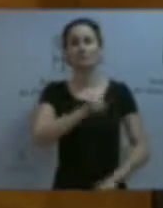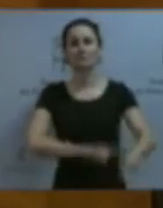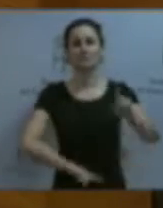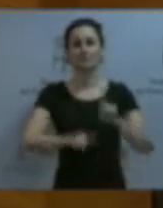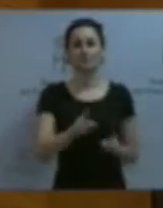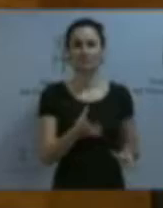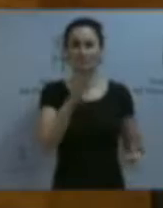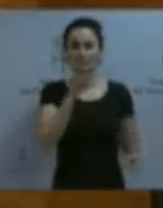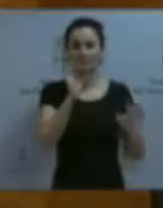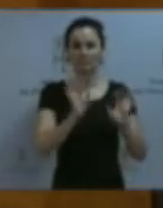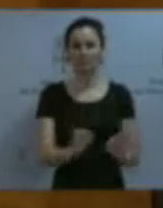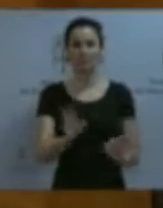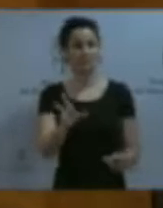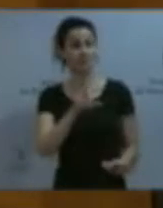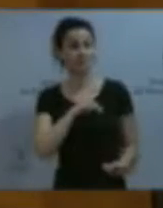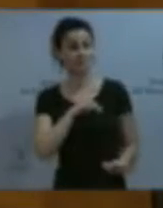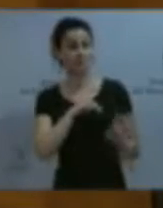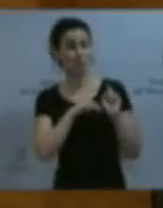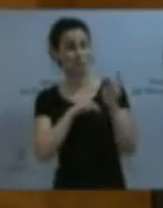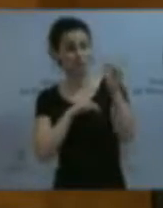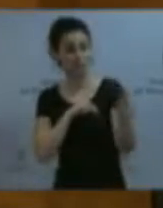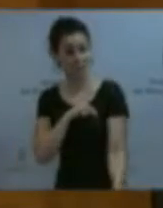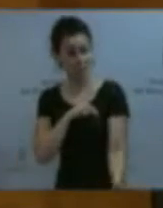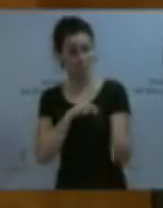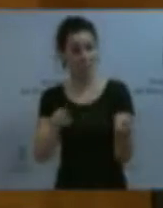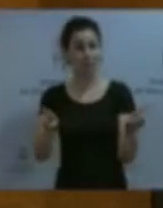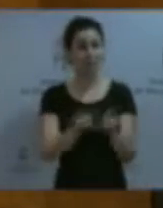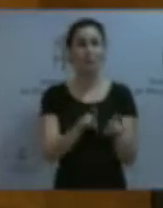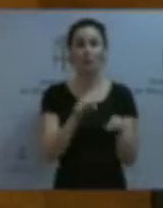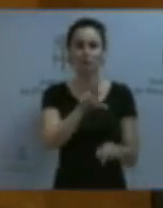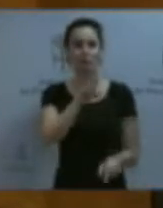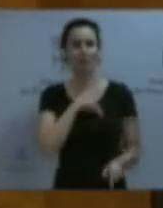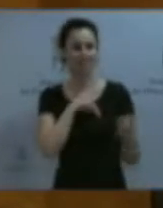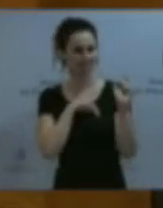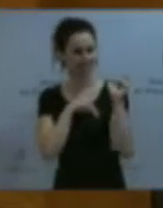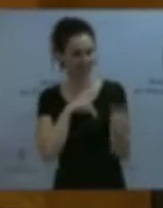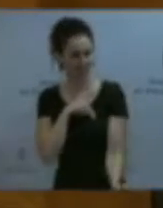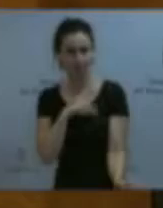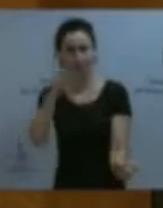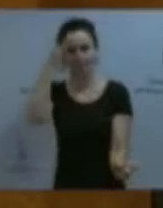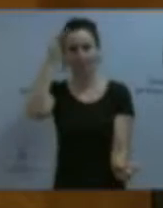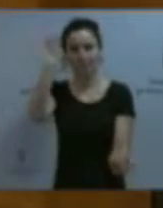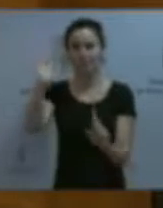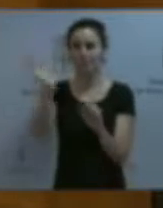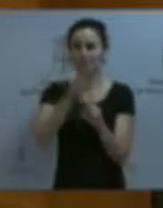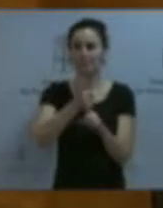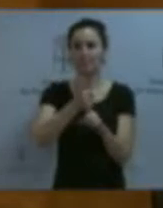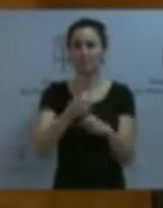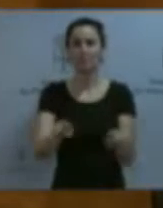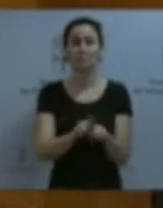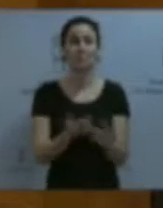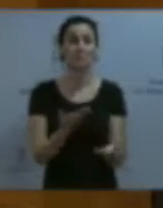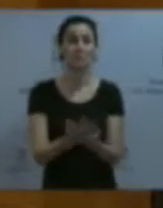puede atribuirse el mérito a usted, como si fuera usted que soñara con la solución, como si no lo tuviéramos que pedir